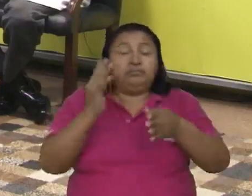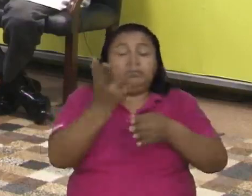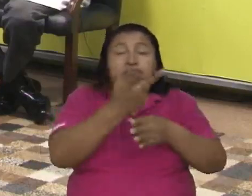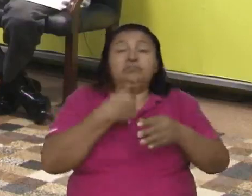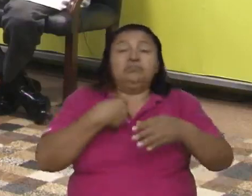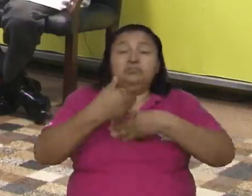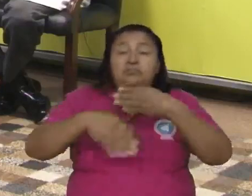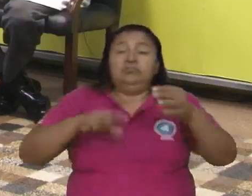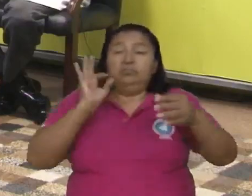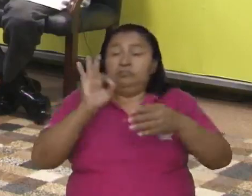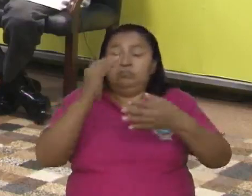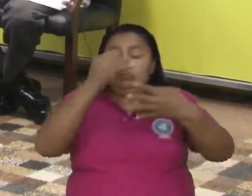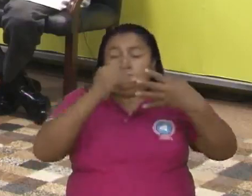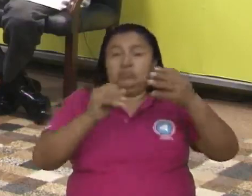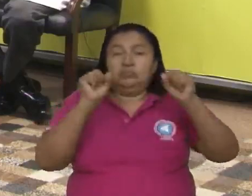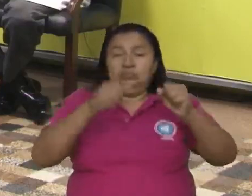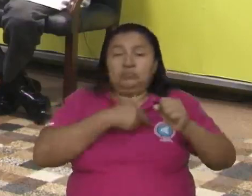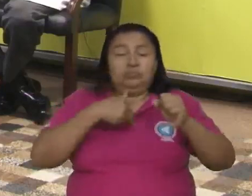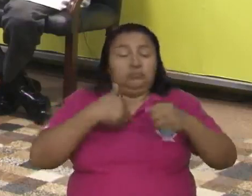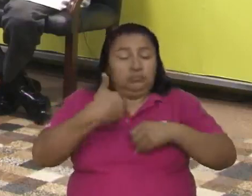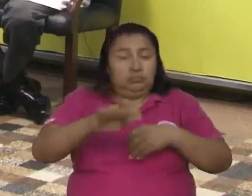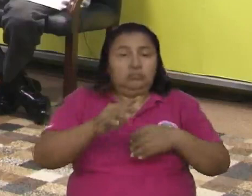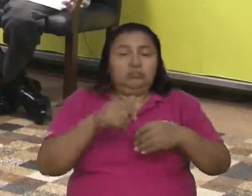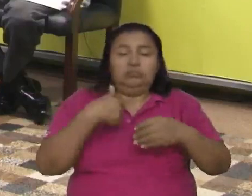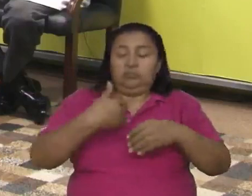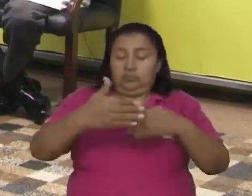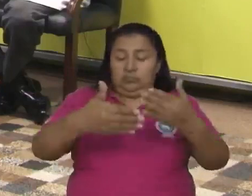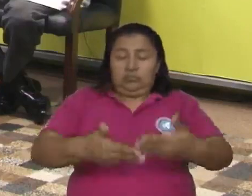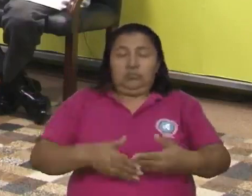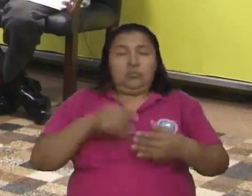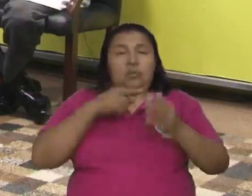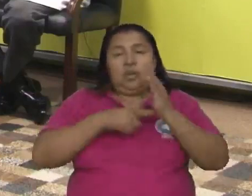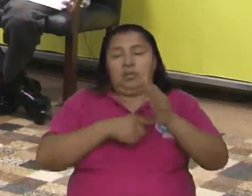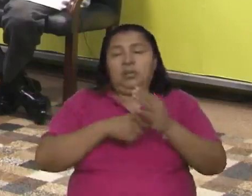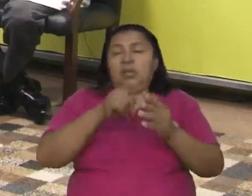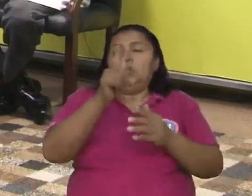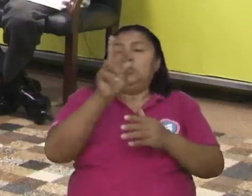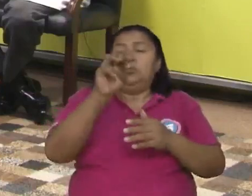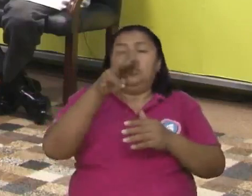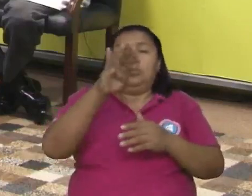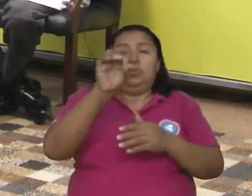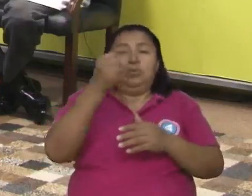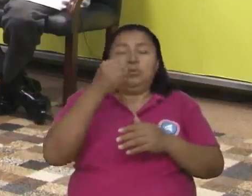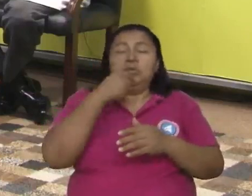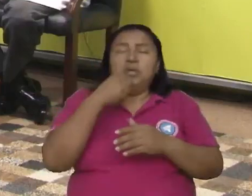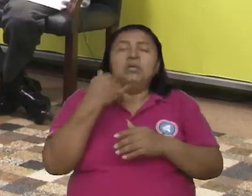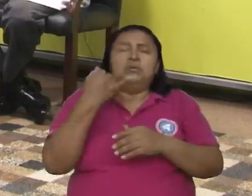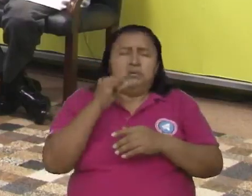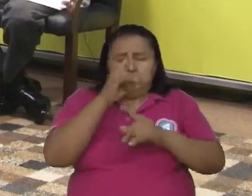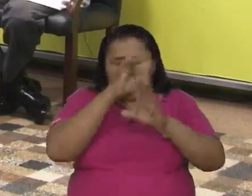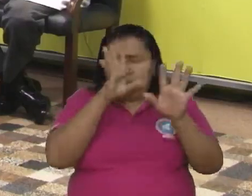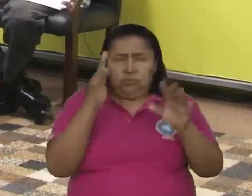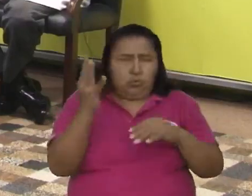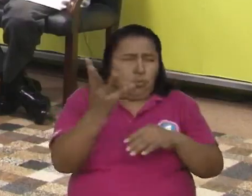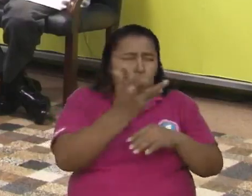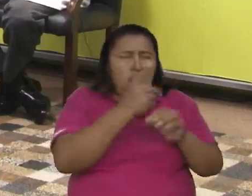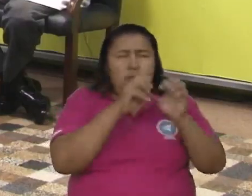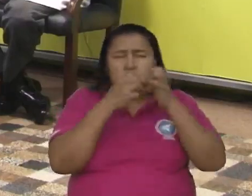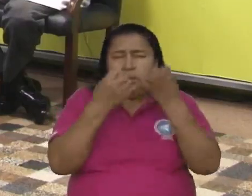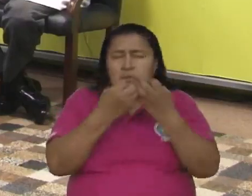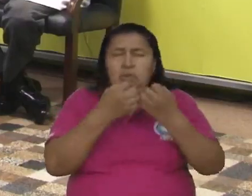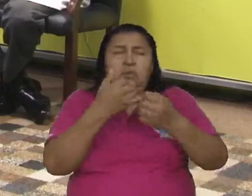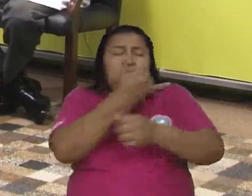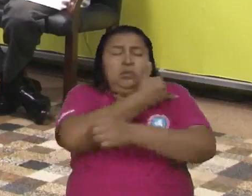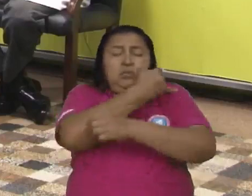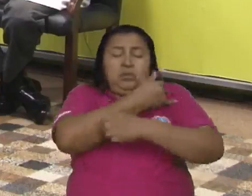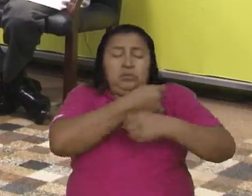todos estos puntos, pues, que se puedan dar durante el embarazo, como son las trombosis? Claro, todo el equipo de anestesiólogos del hospital Berta Calderón